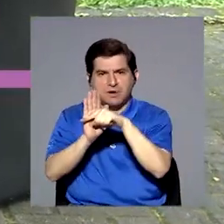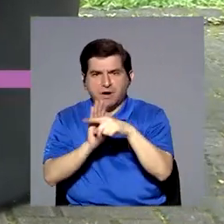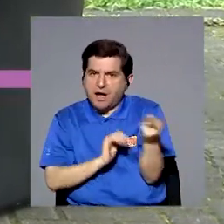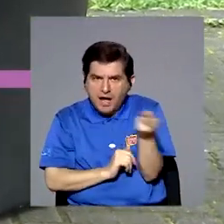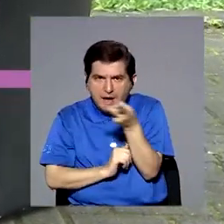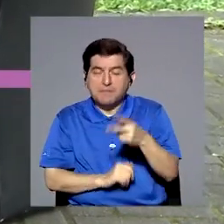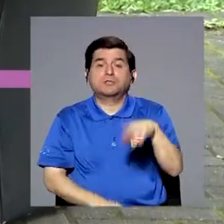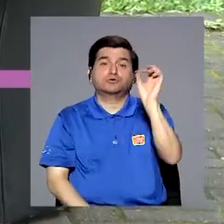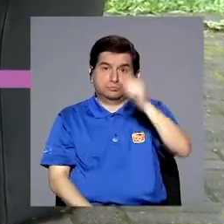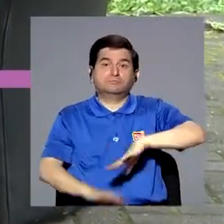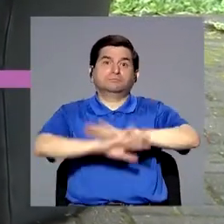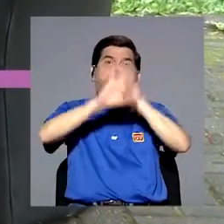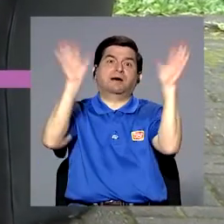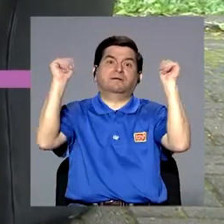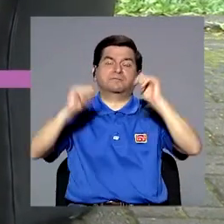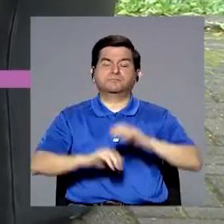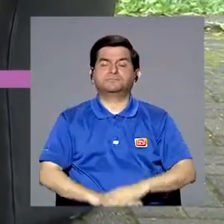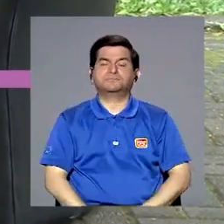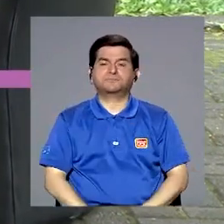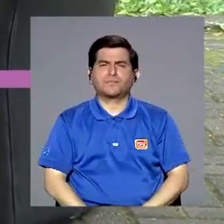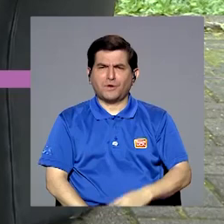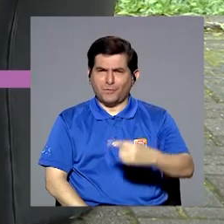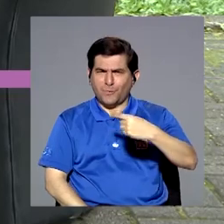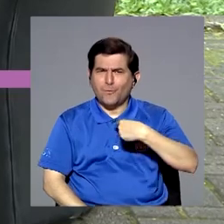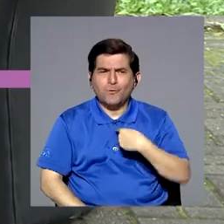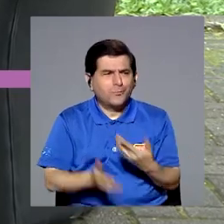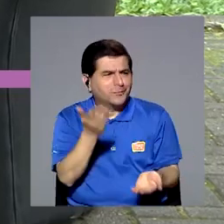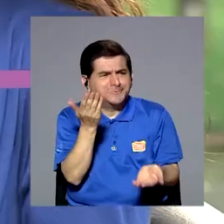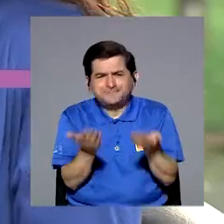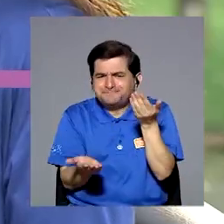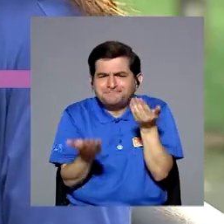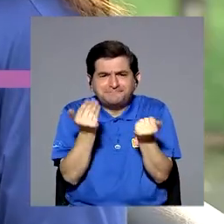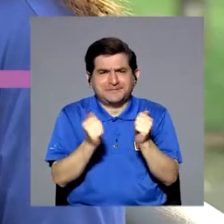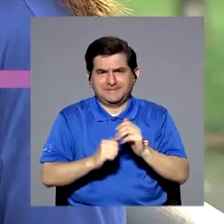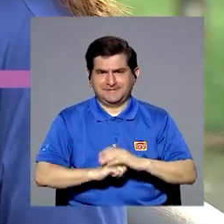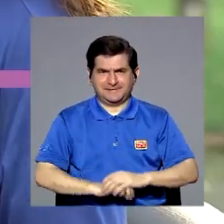negativa. Claro que sí, porque, digamos, cuando uno está